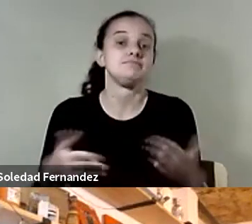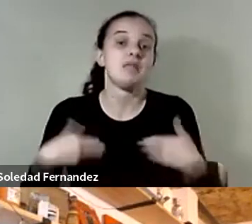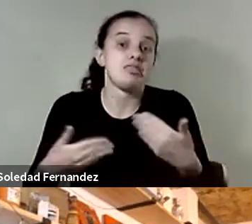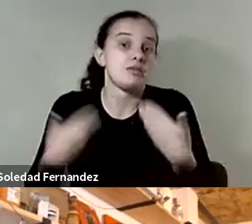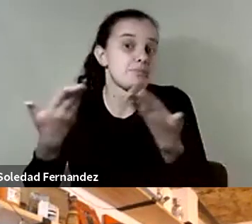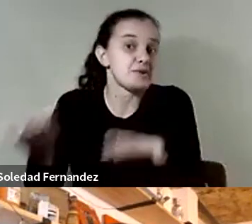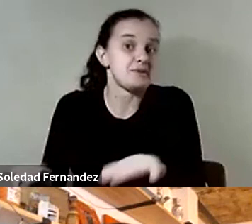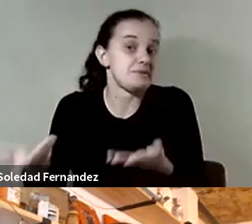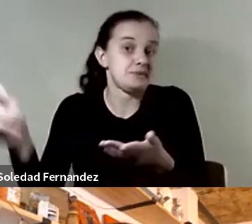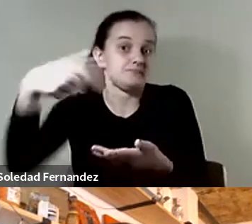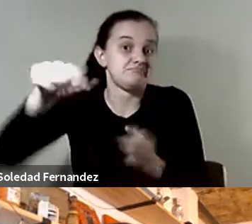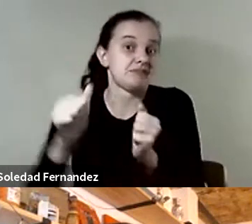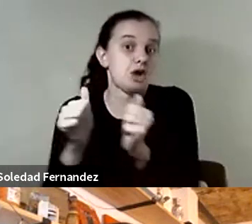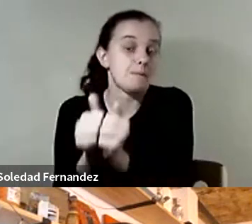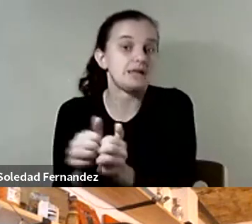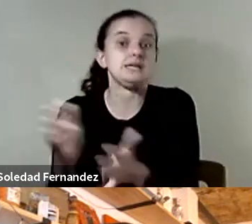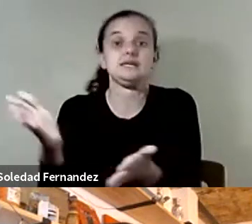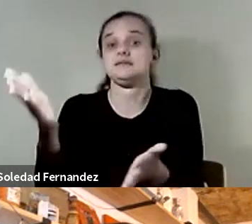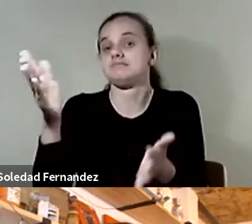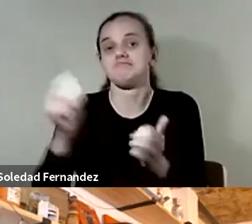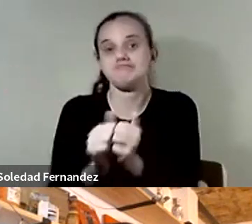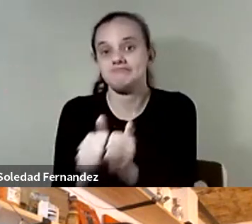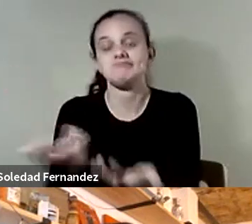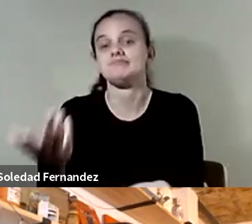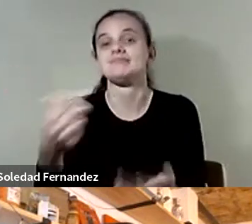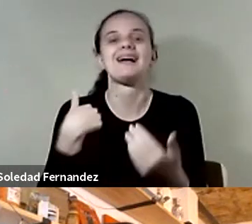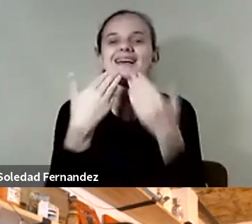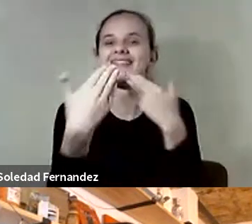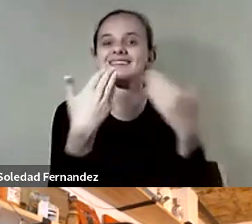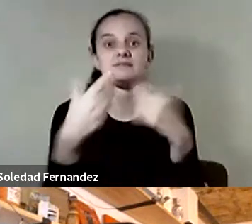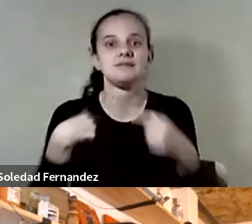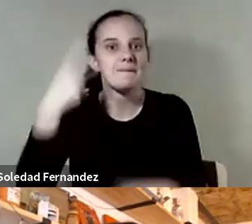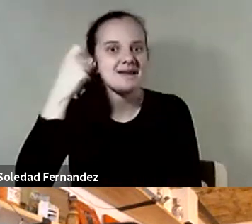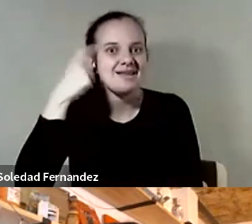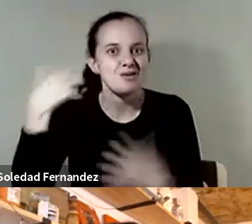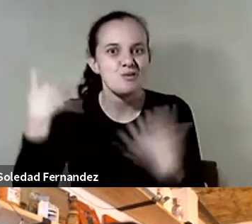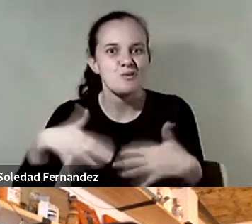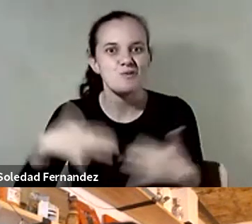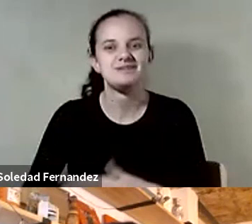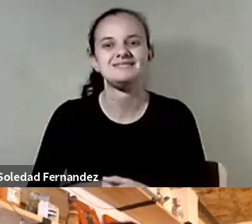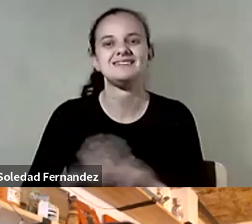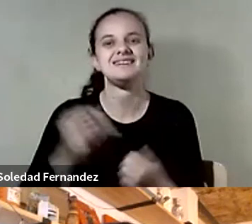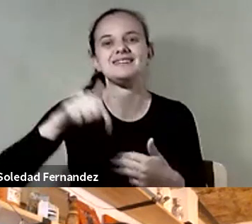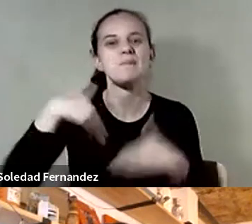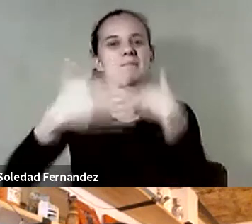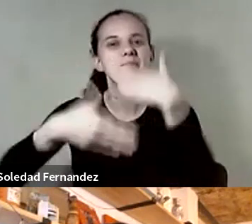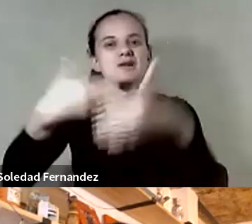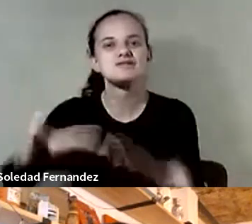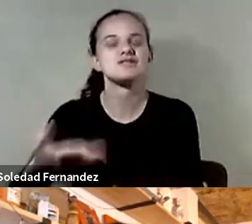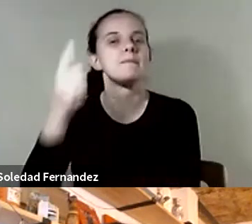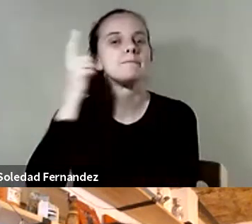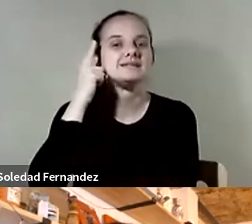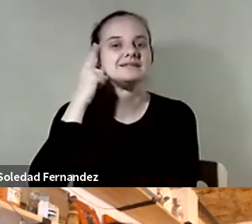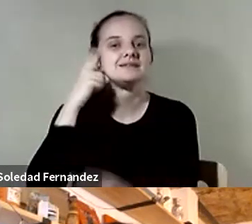para acompañarlos y acompañarlas y agradecidas y la verdad que estamos aprendiendo un montón en este proceso de pensarnos también